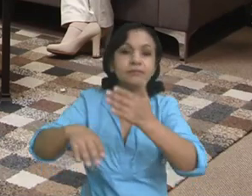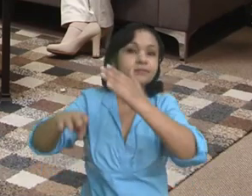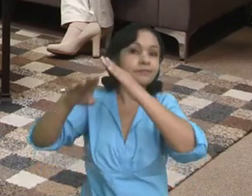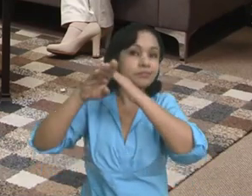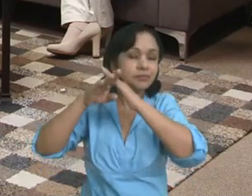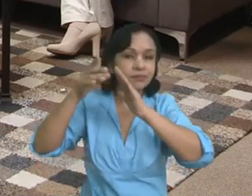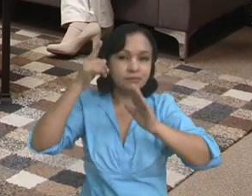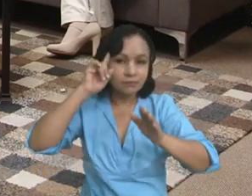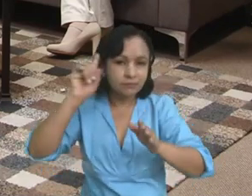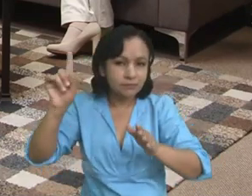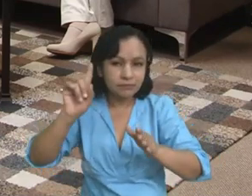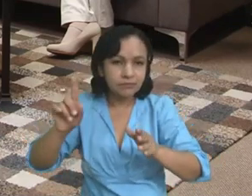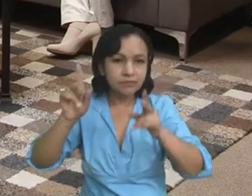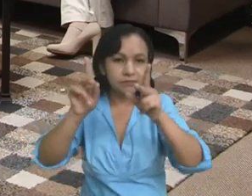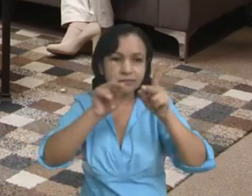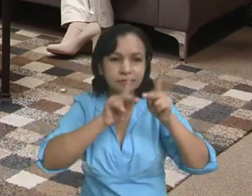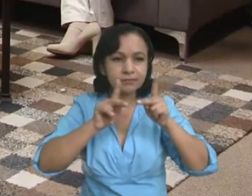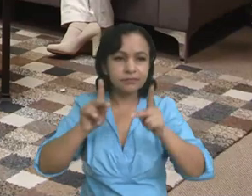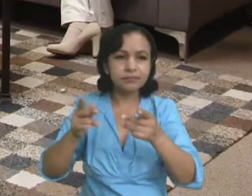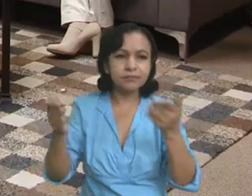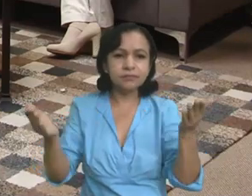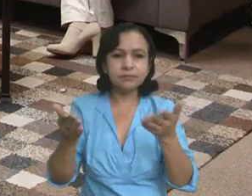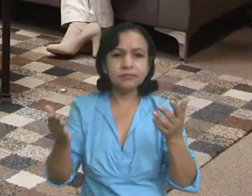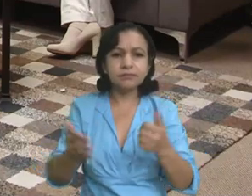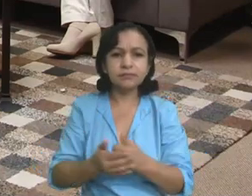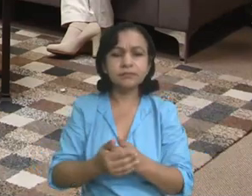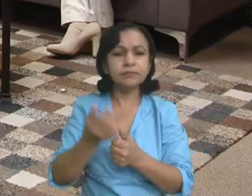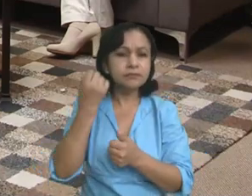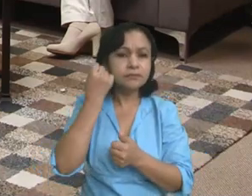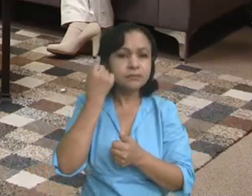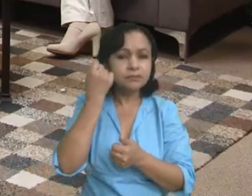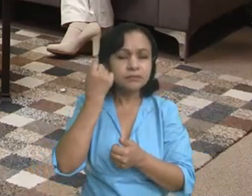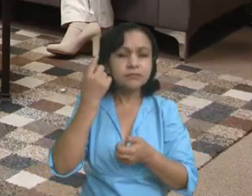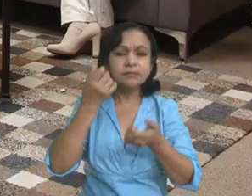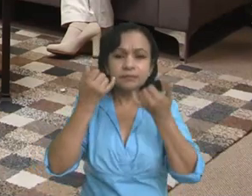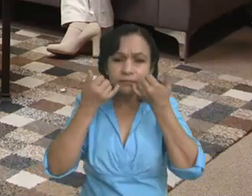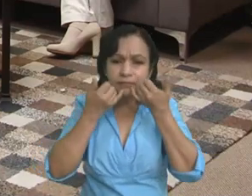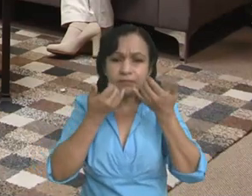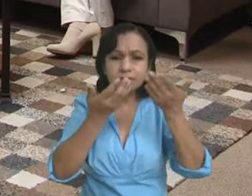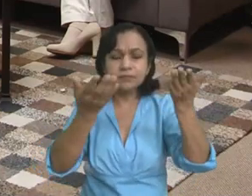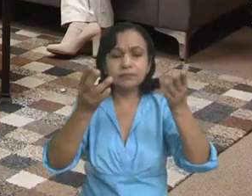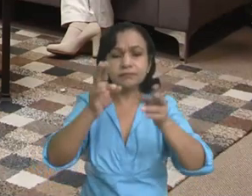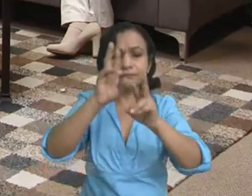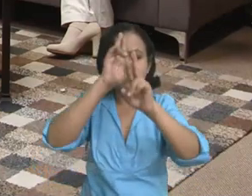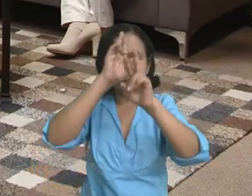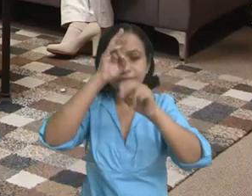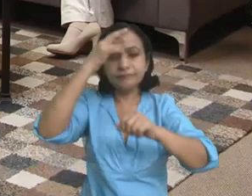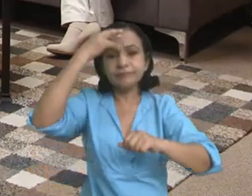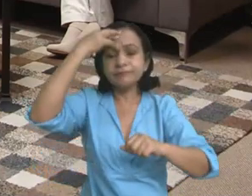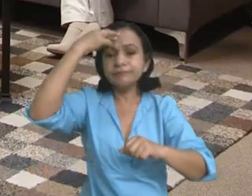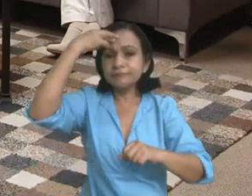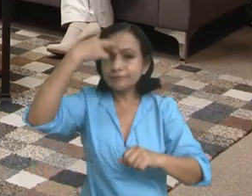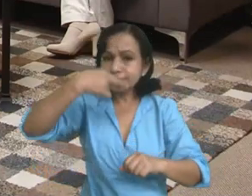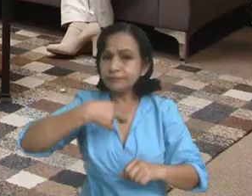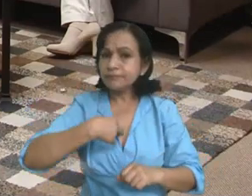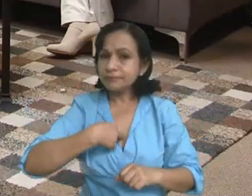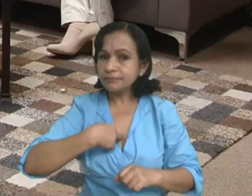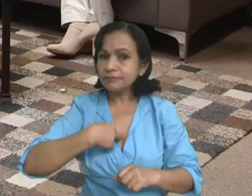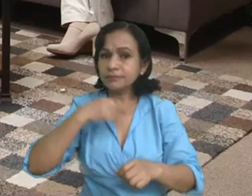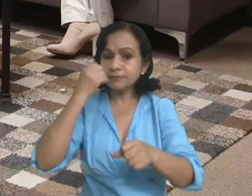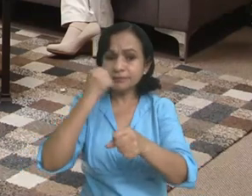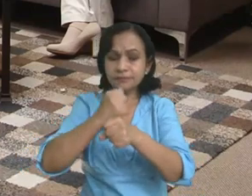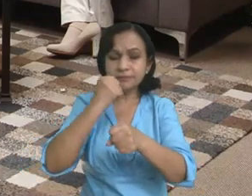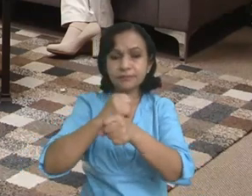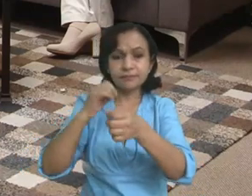que mencionaron. Entender lo que significa la información responsable, el trabajo articulado y en este